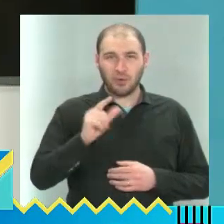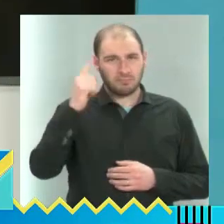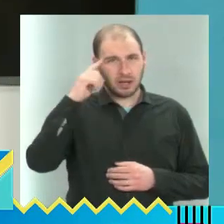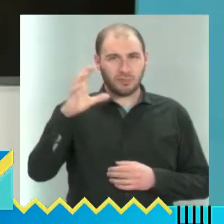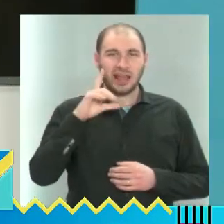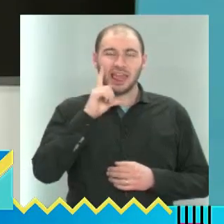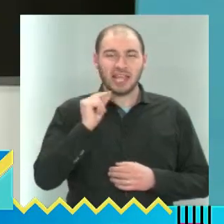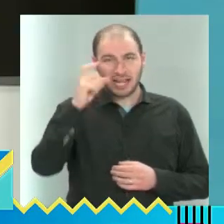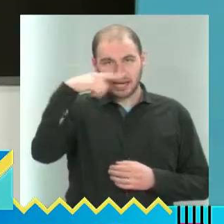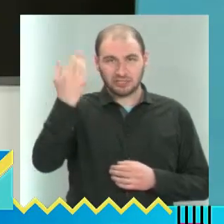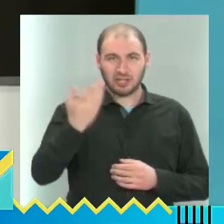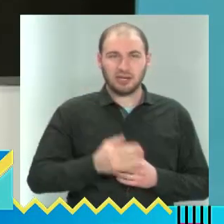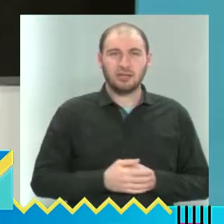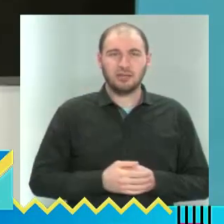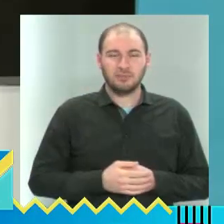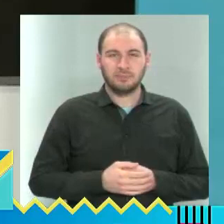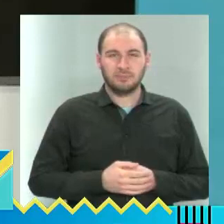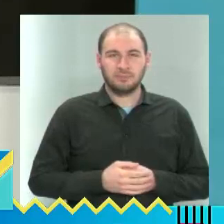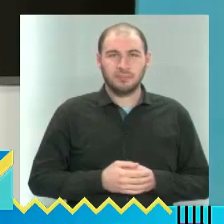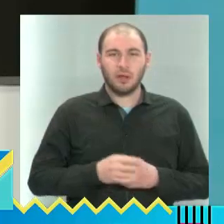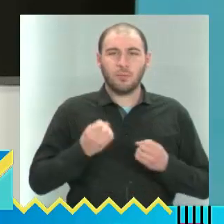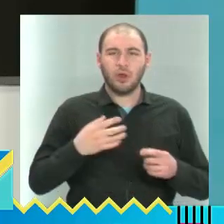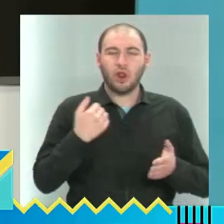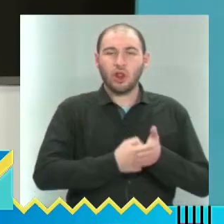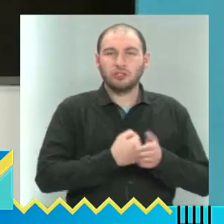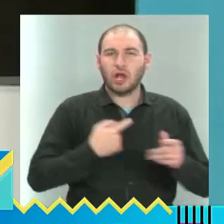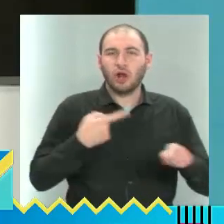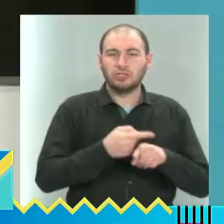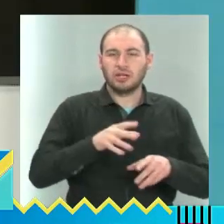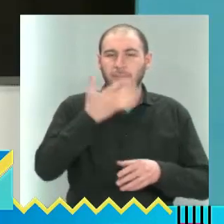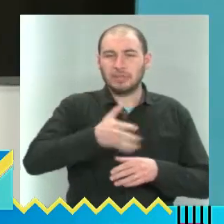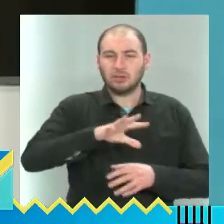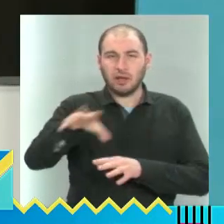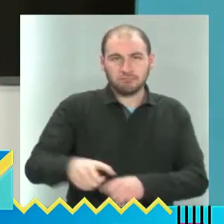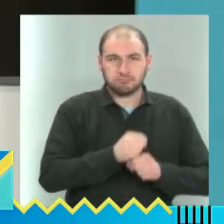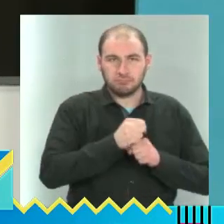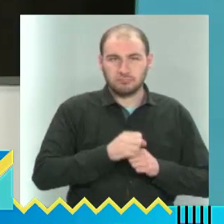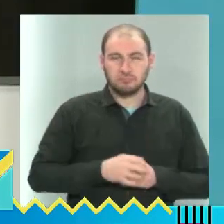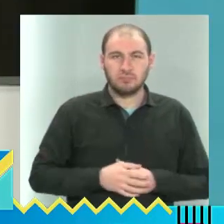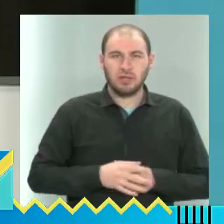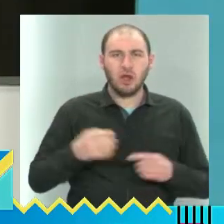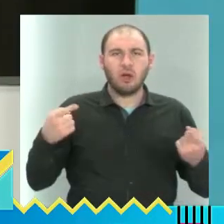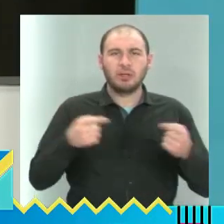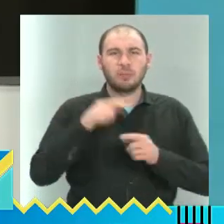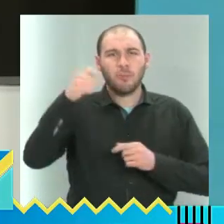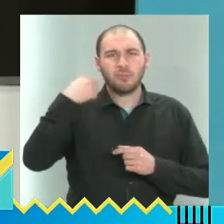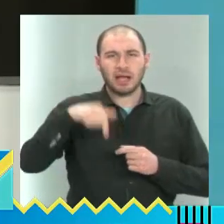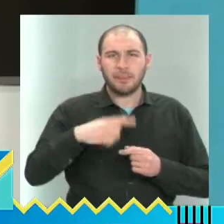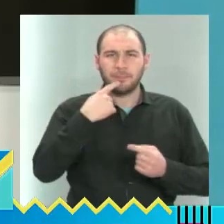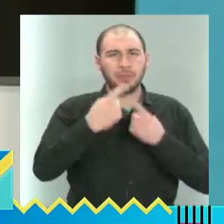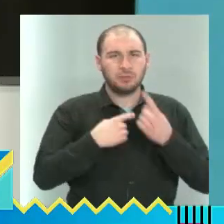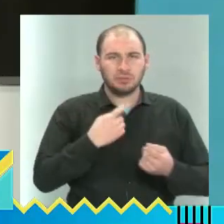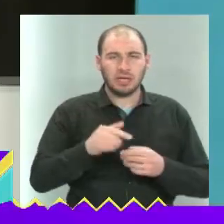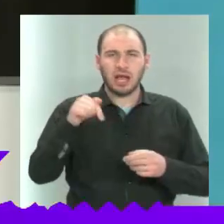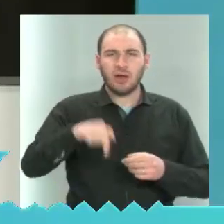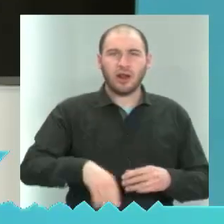conmemoró el Día Internacional por la lucha contra la trata de personas, ¿sí? Y la idea de este programa es preguntarnos en